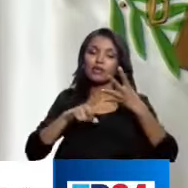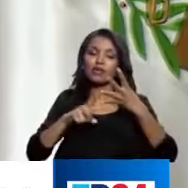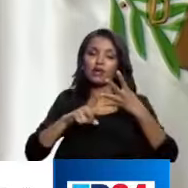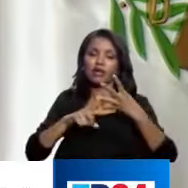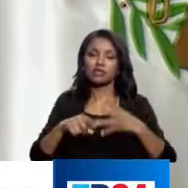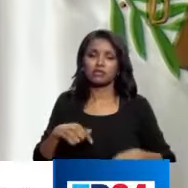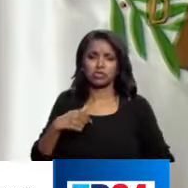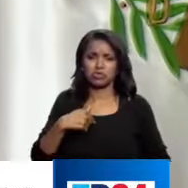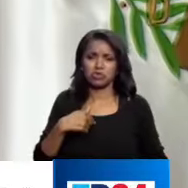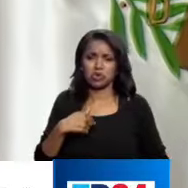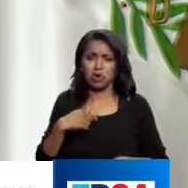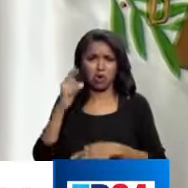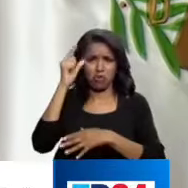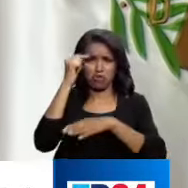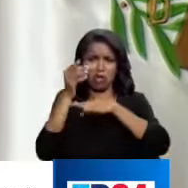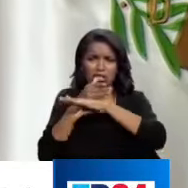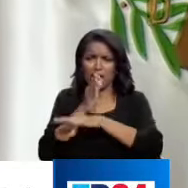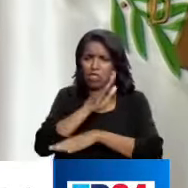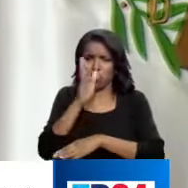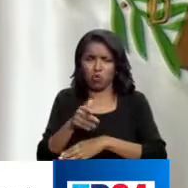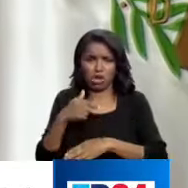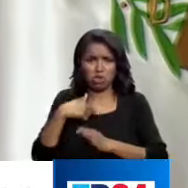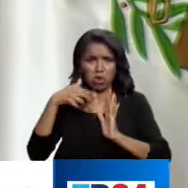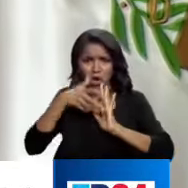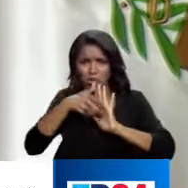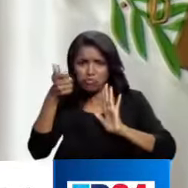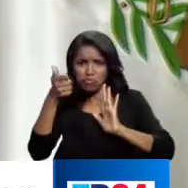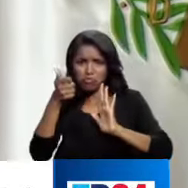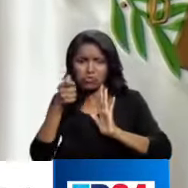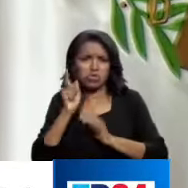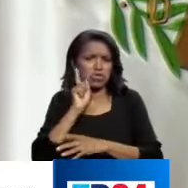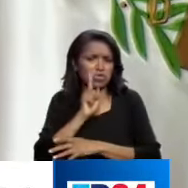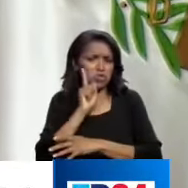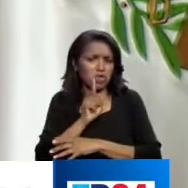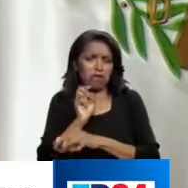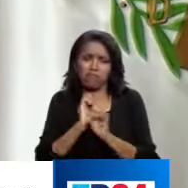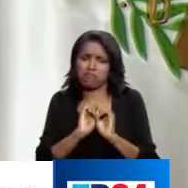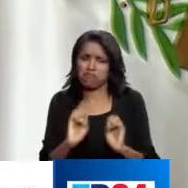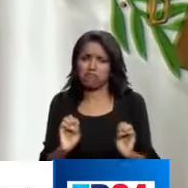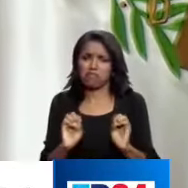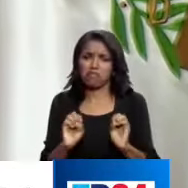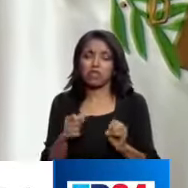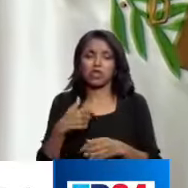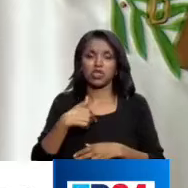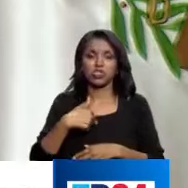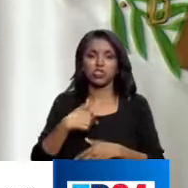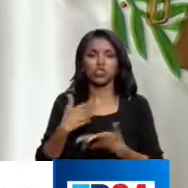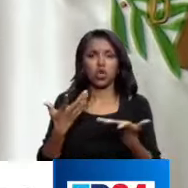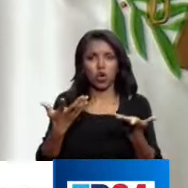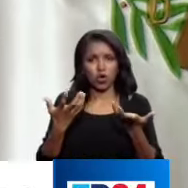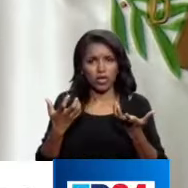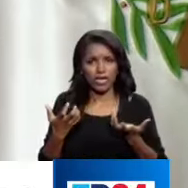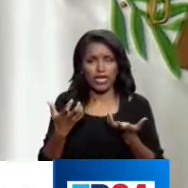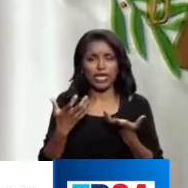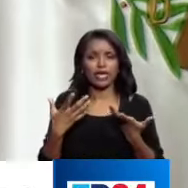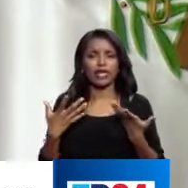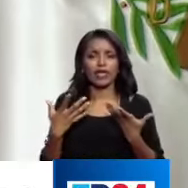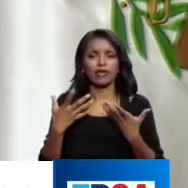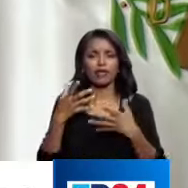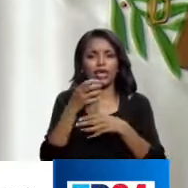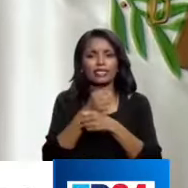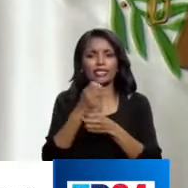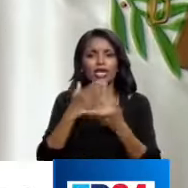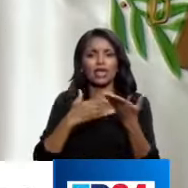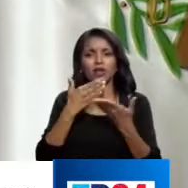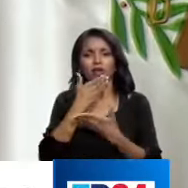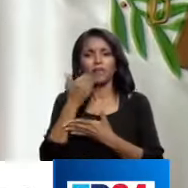he sido gobierno, no robo, no miento, pero sí estoy planteando la